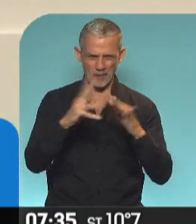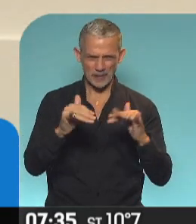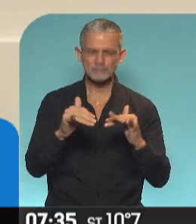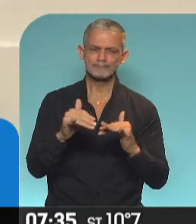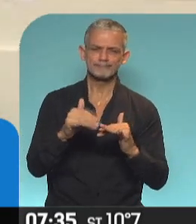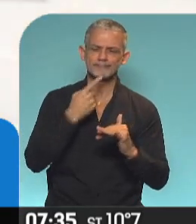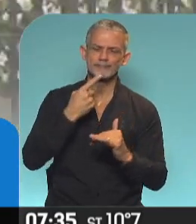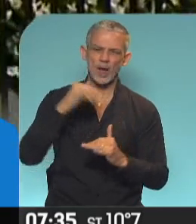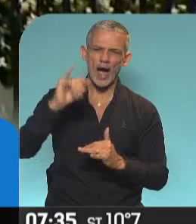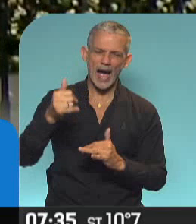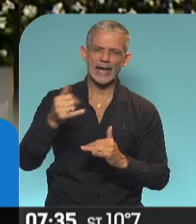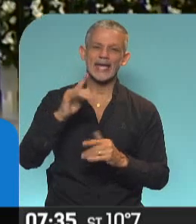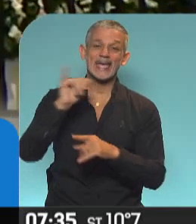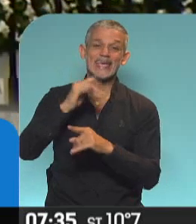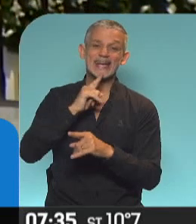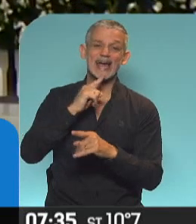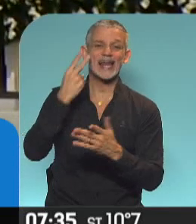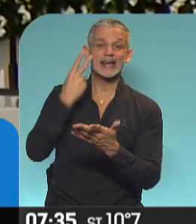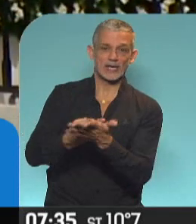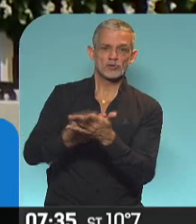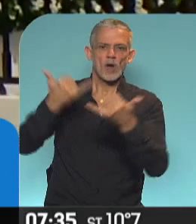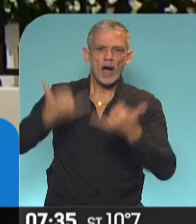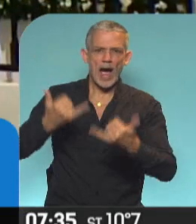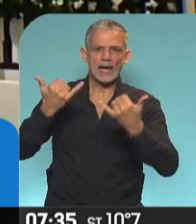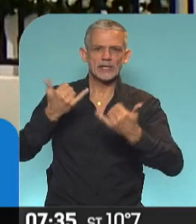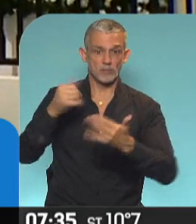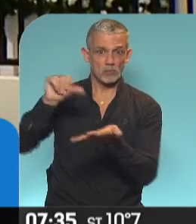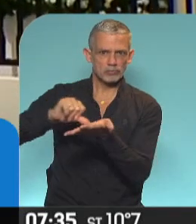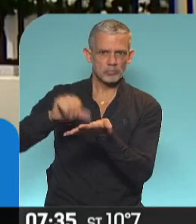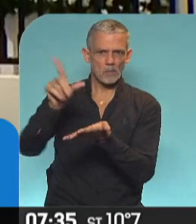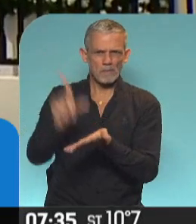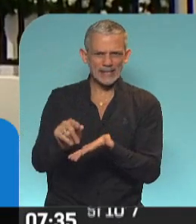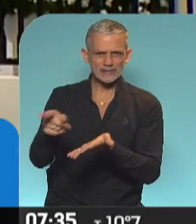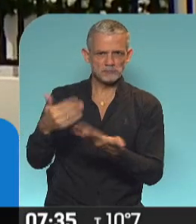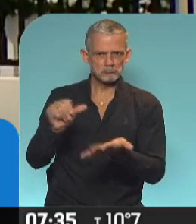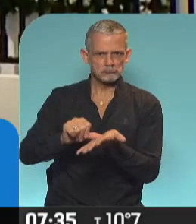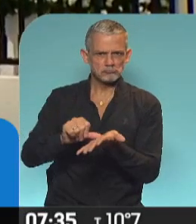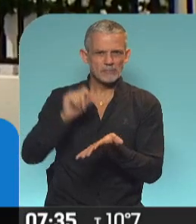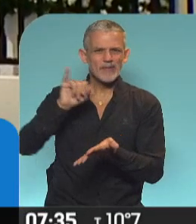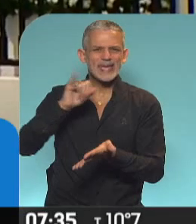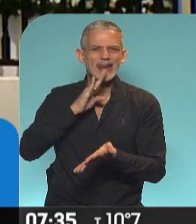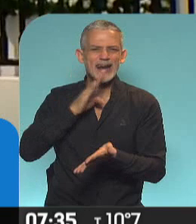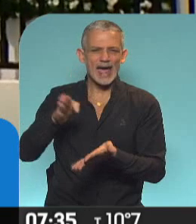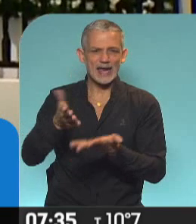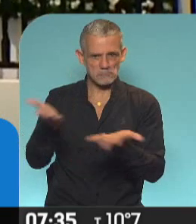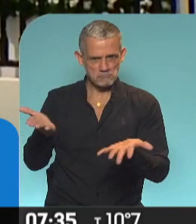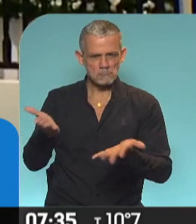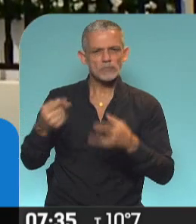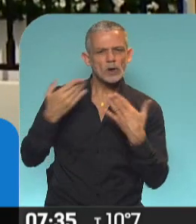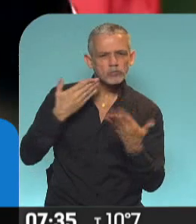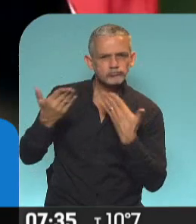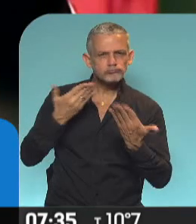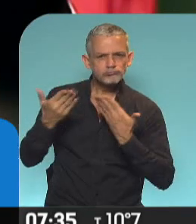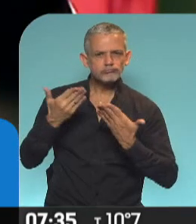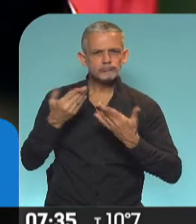reconocer la existencia de Israel, es decir, reconocen formalmente que Israel es un país y empiezan a dialogar